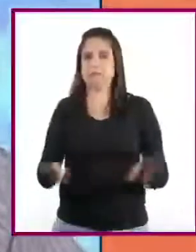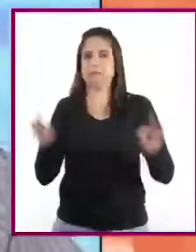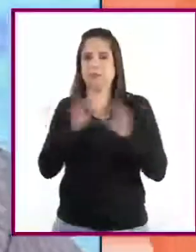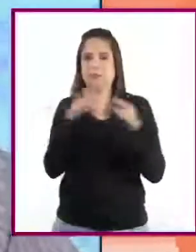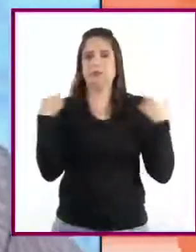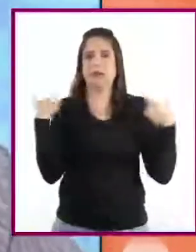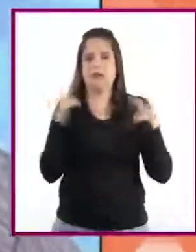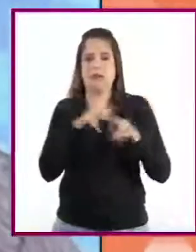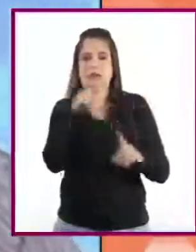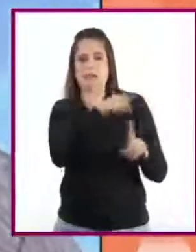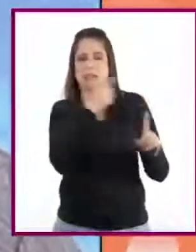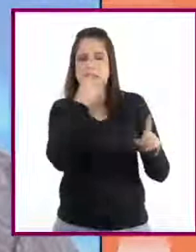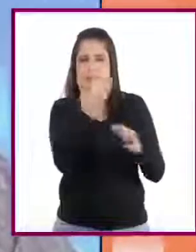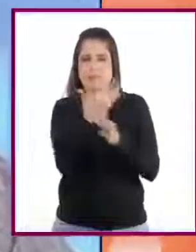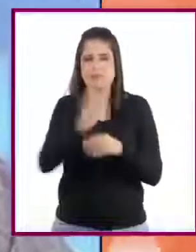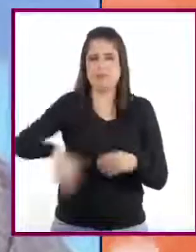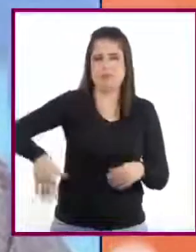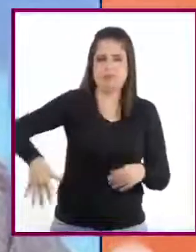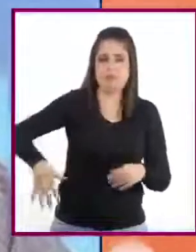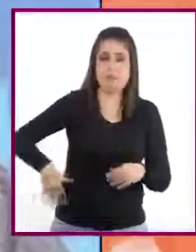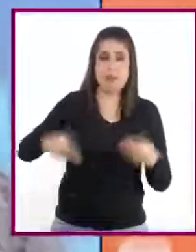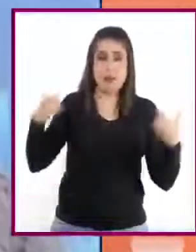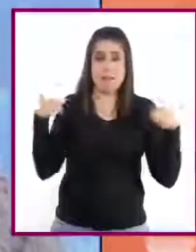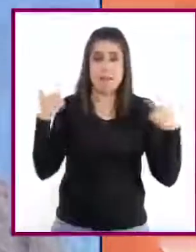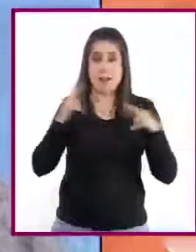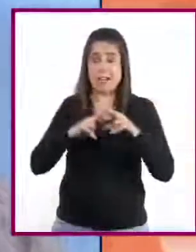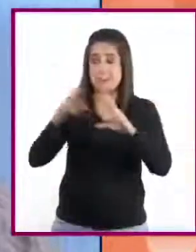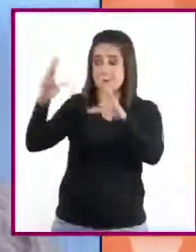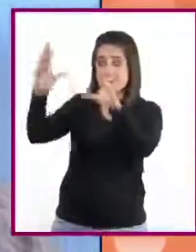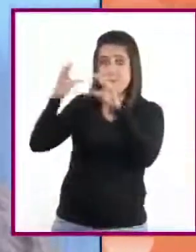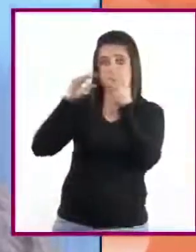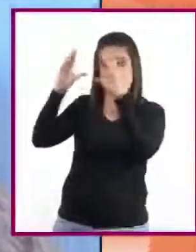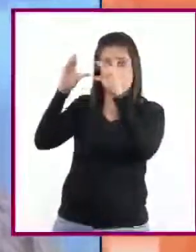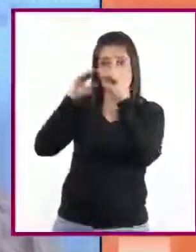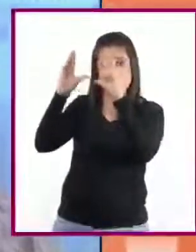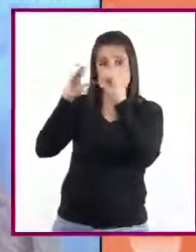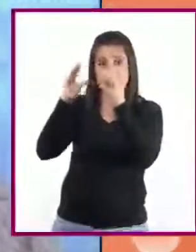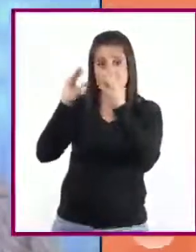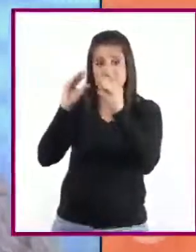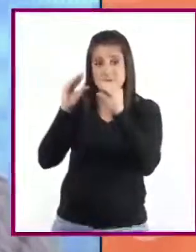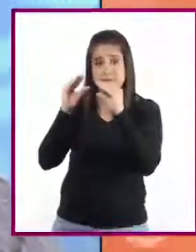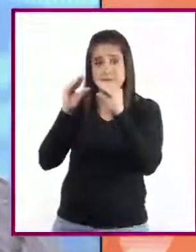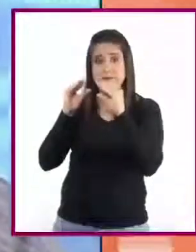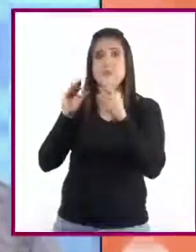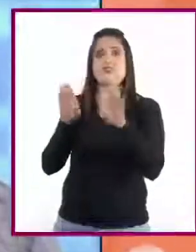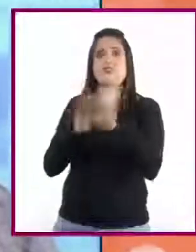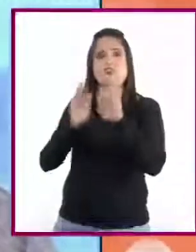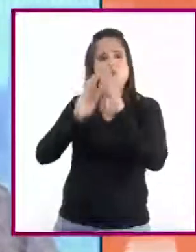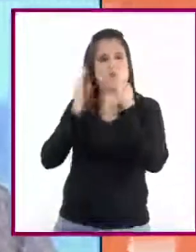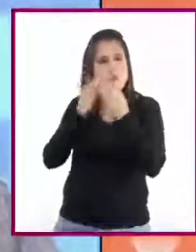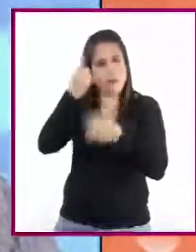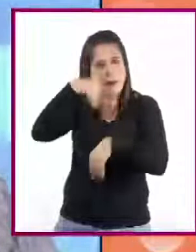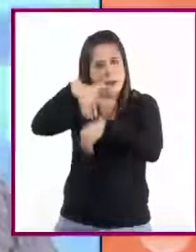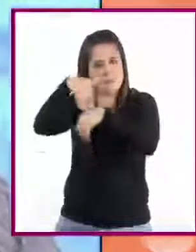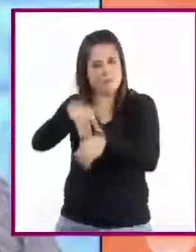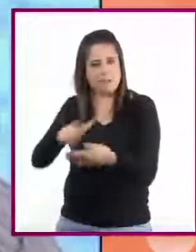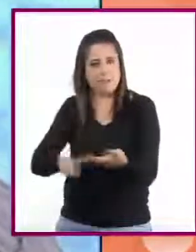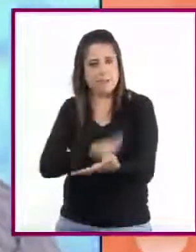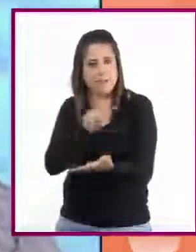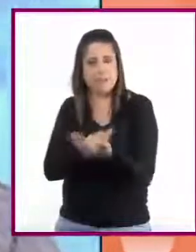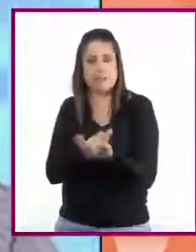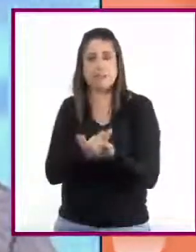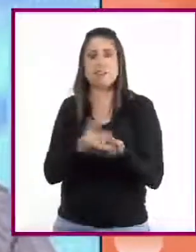la profesora. La forma en que los maestros nos enseñan la forma de acatar las leyes.